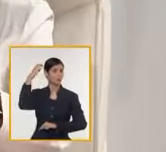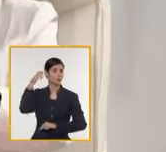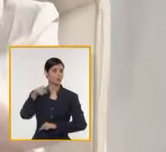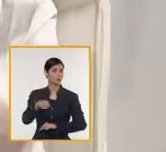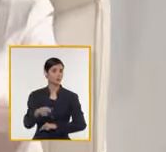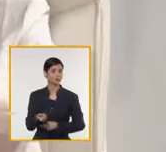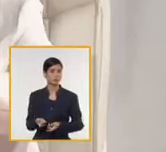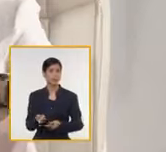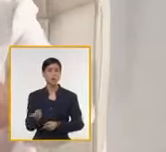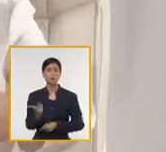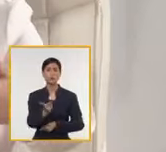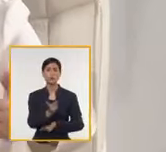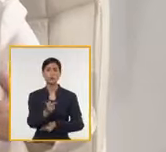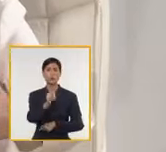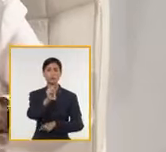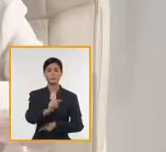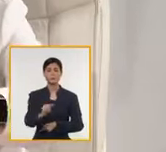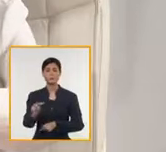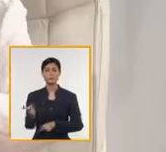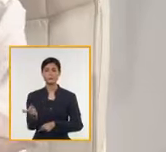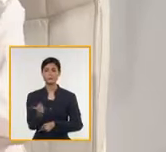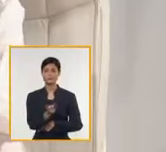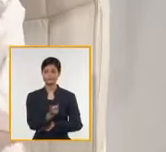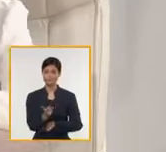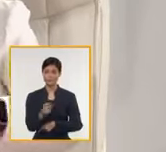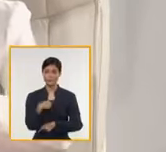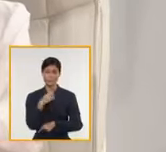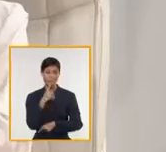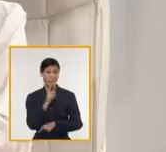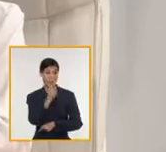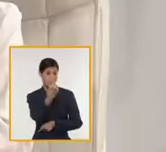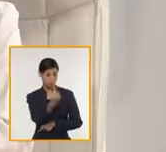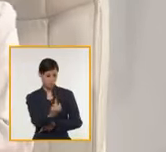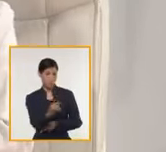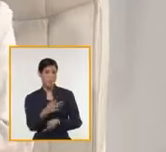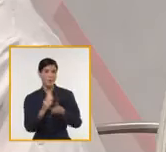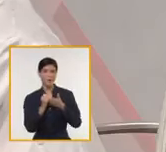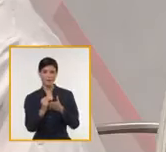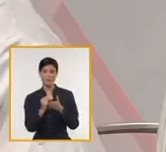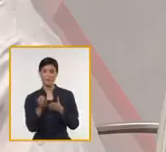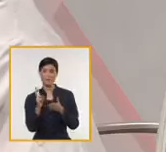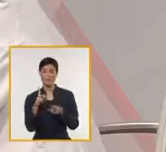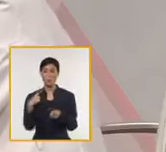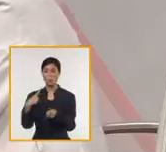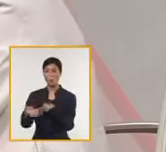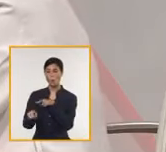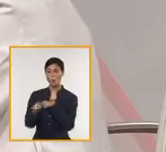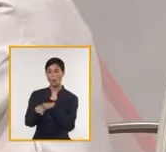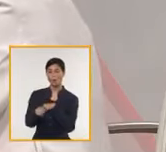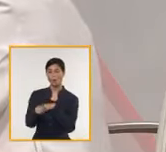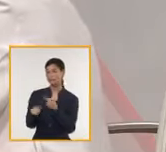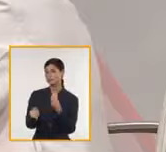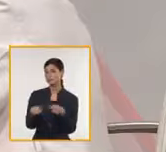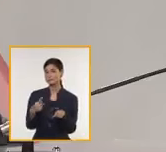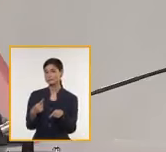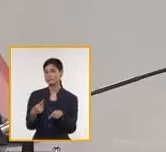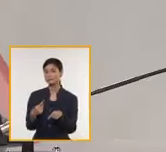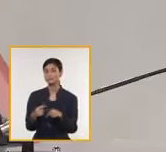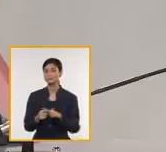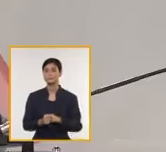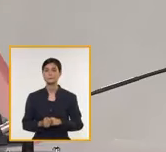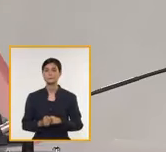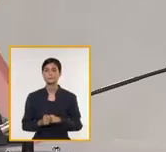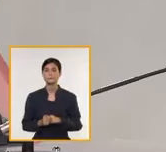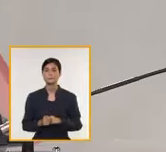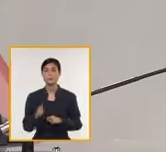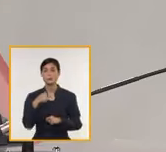da la medida también de que la oposición venezolana está dividida al respecto. Ahora, hablando de figuras y volviendo a la parte